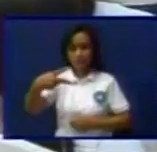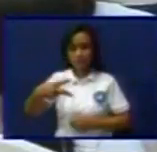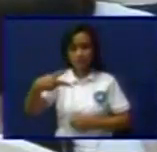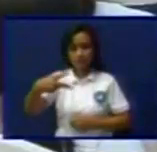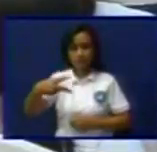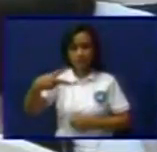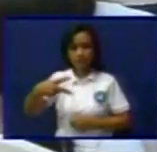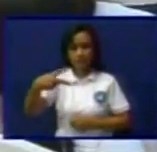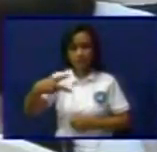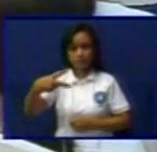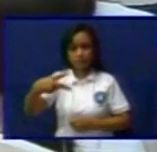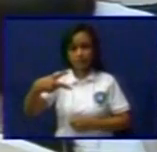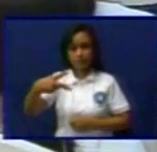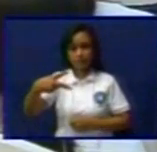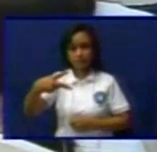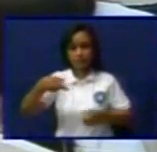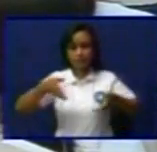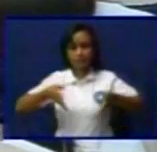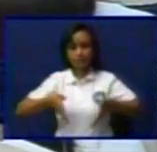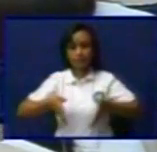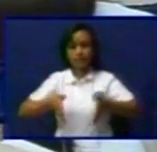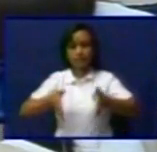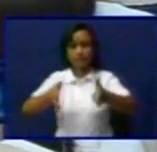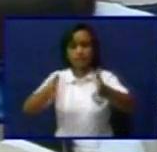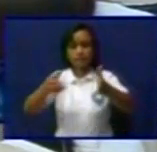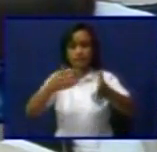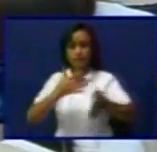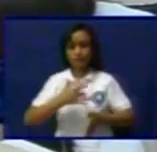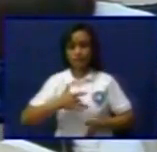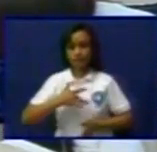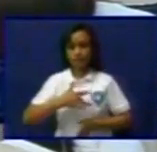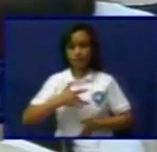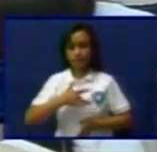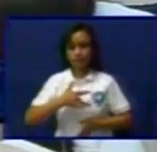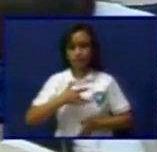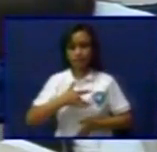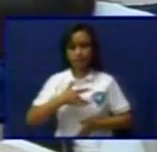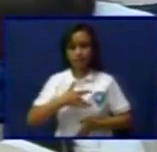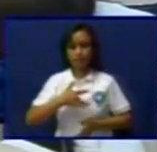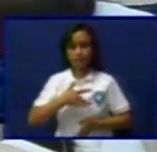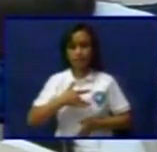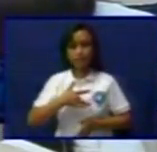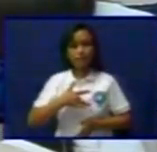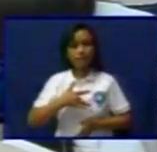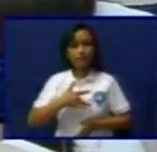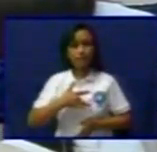Y la segunda parte de las carreteras serán los que se necesitan